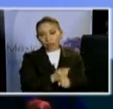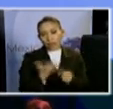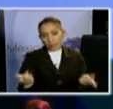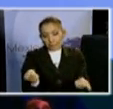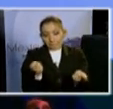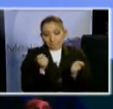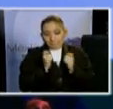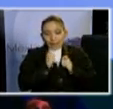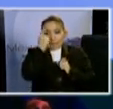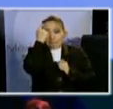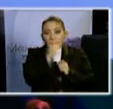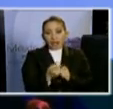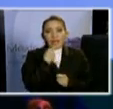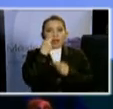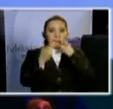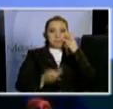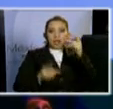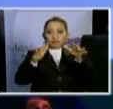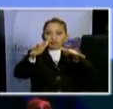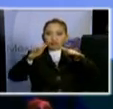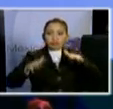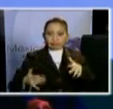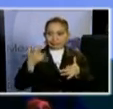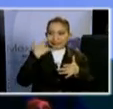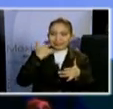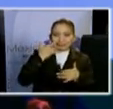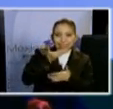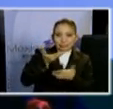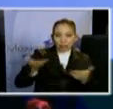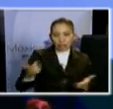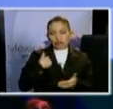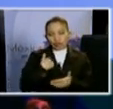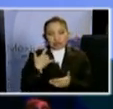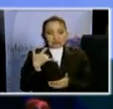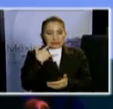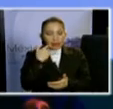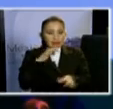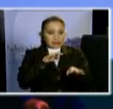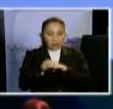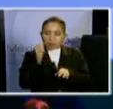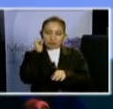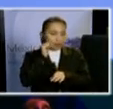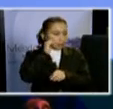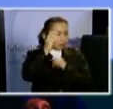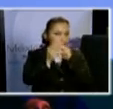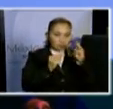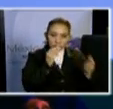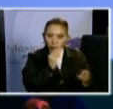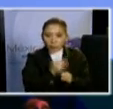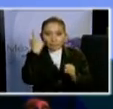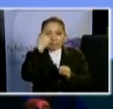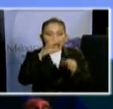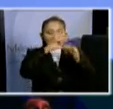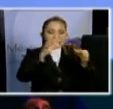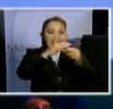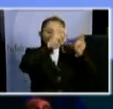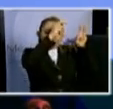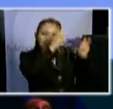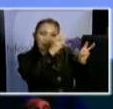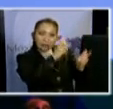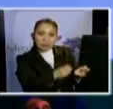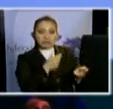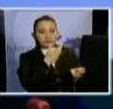han dado para hablar con una audiencia tan distinguida. Haré lo mejor, como lo hago en todo el mundo, para explicar estos temas